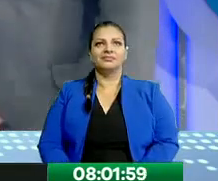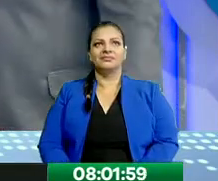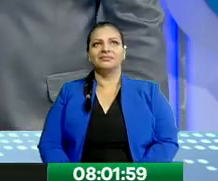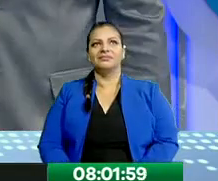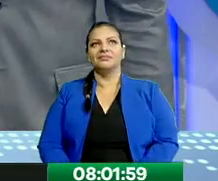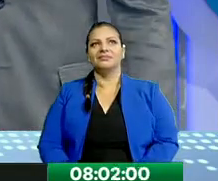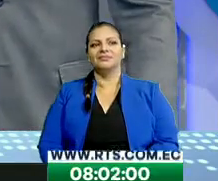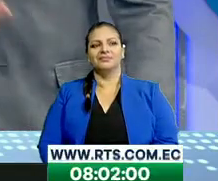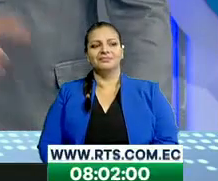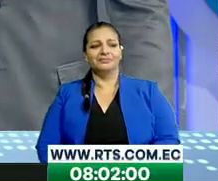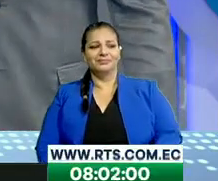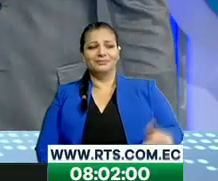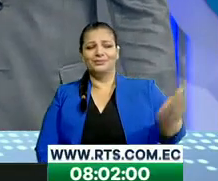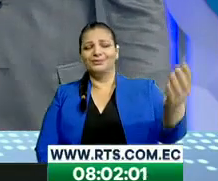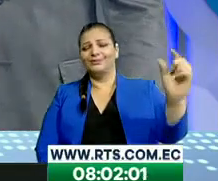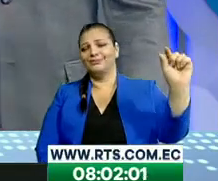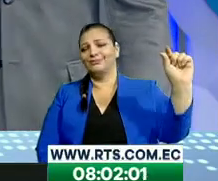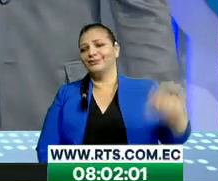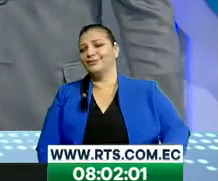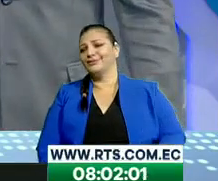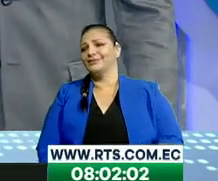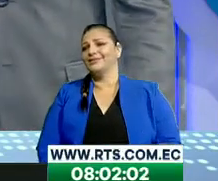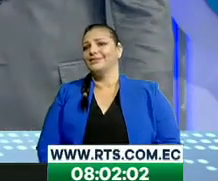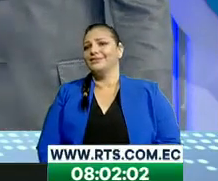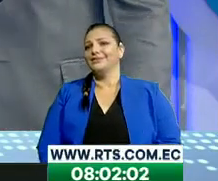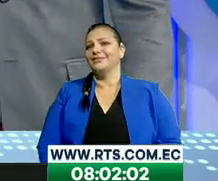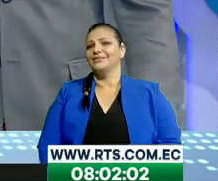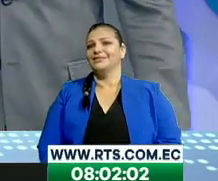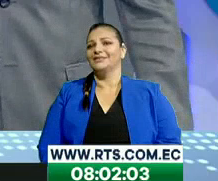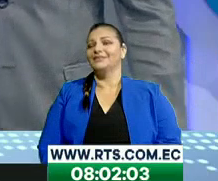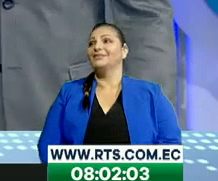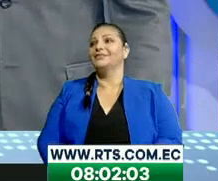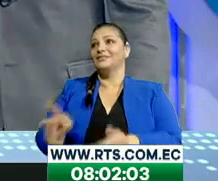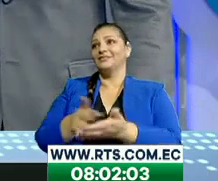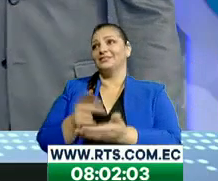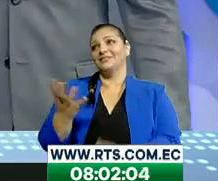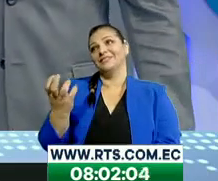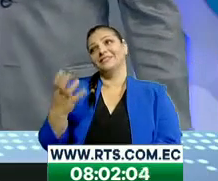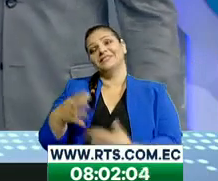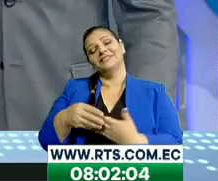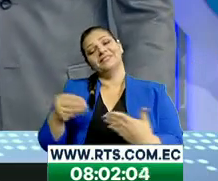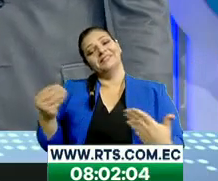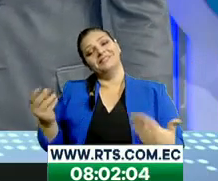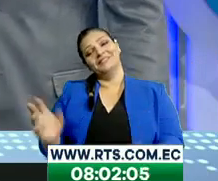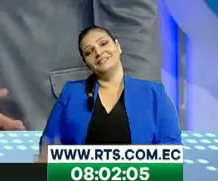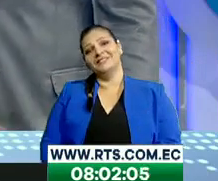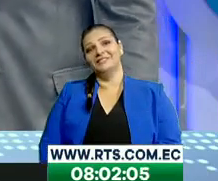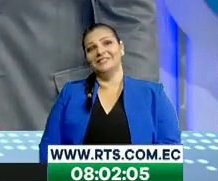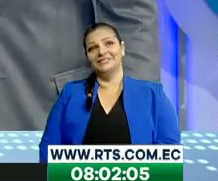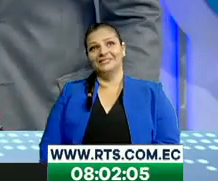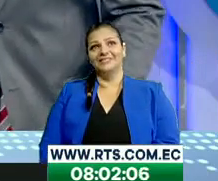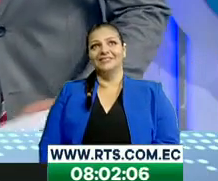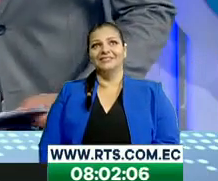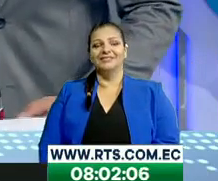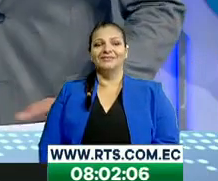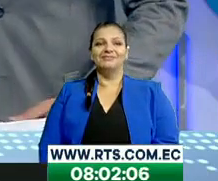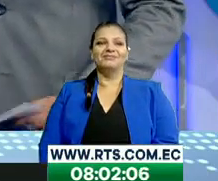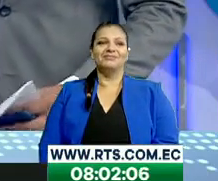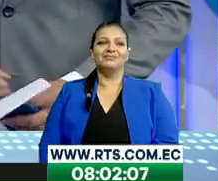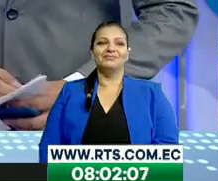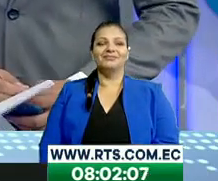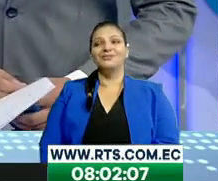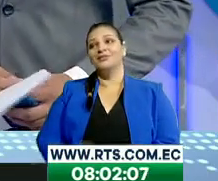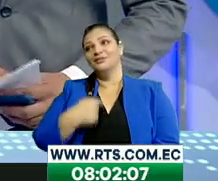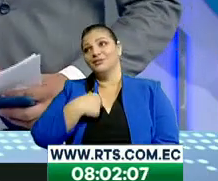Ni 20 dólares, ahí está. Gratis aquí. Me da $15 y te hago el show completo. Te hago dos cantadas y listo.